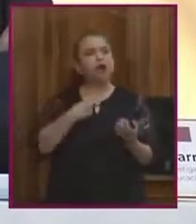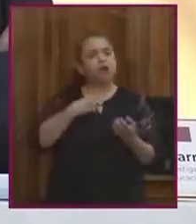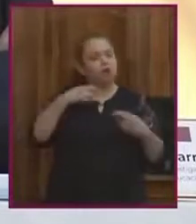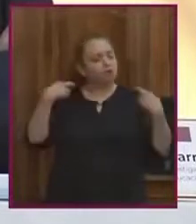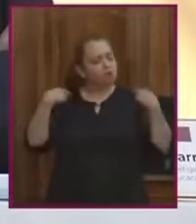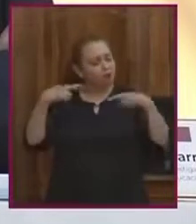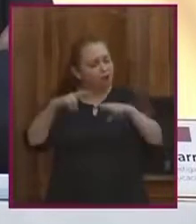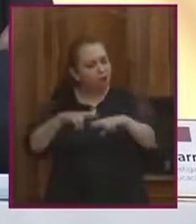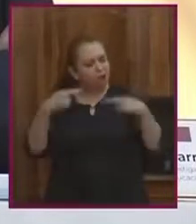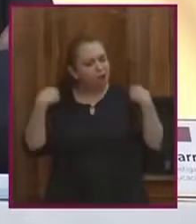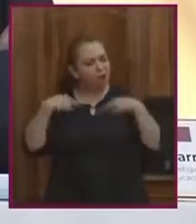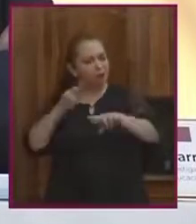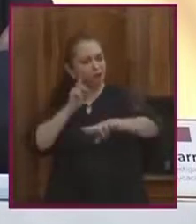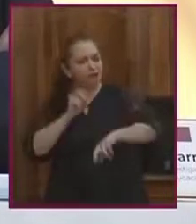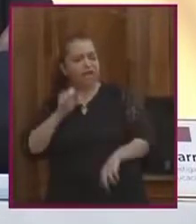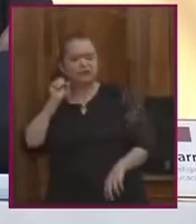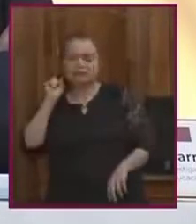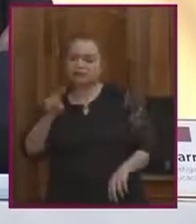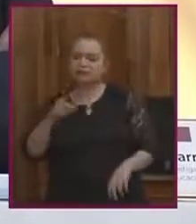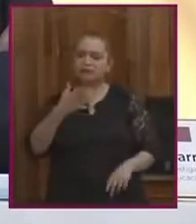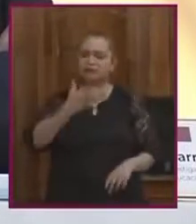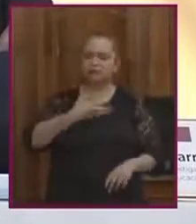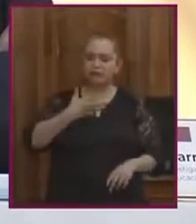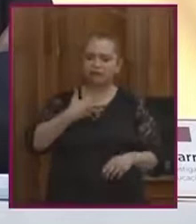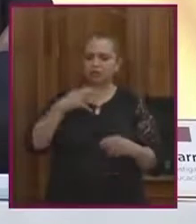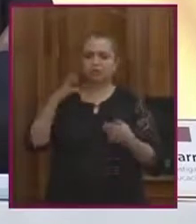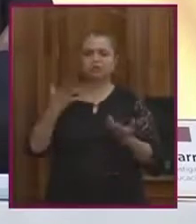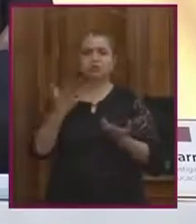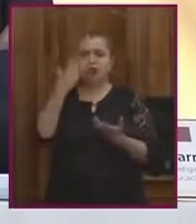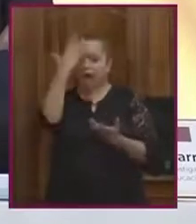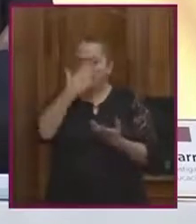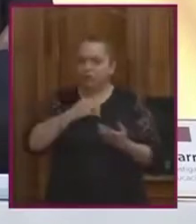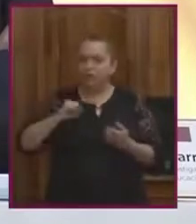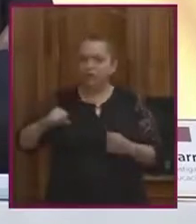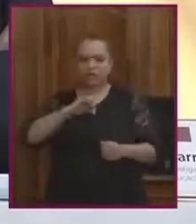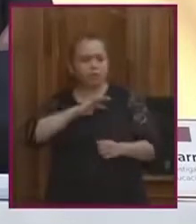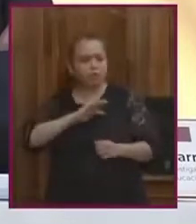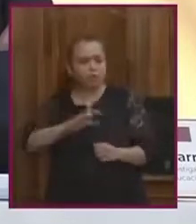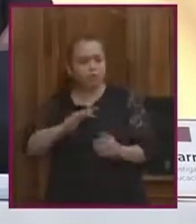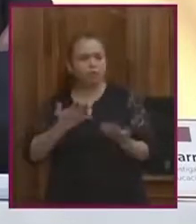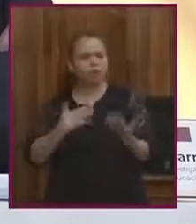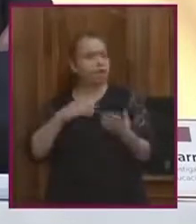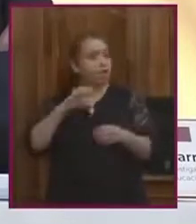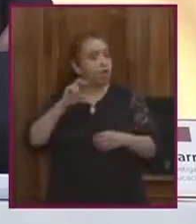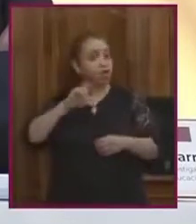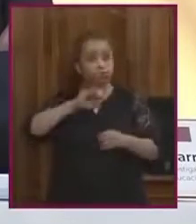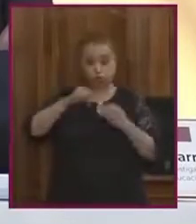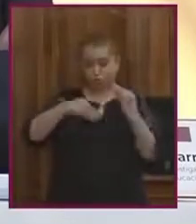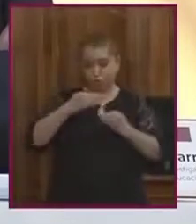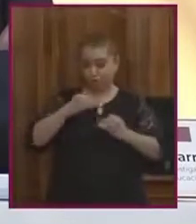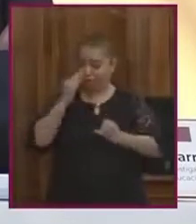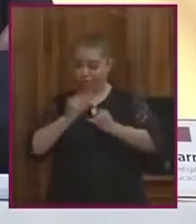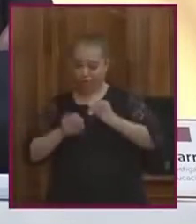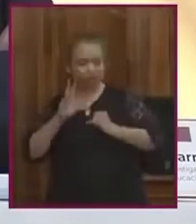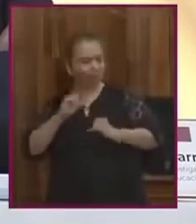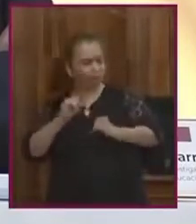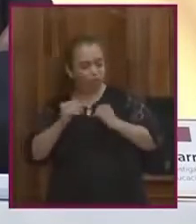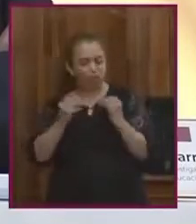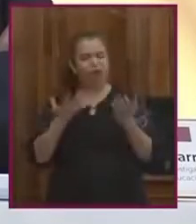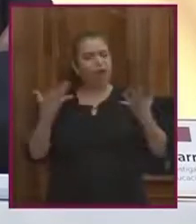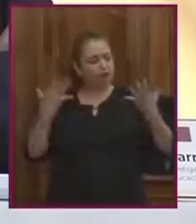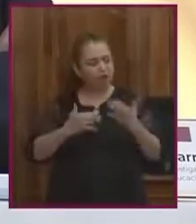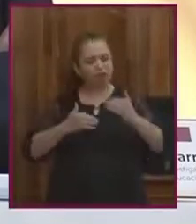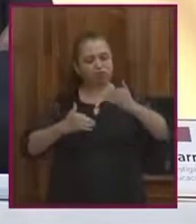maestras siempre tenemos esa posibilidad y esa capacidad de que nada es acabado. Todo lo vamos creando en